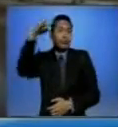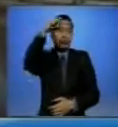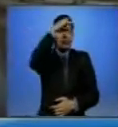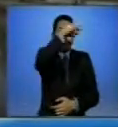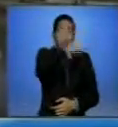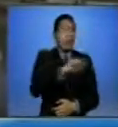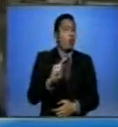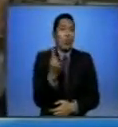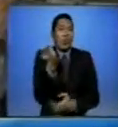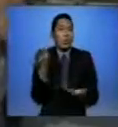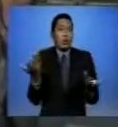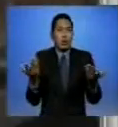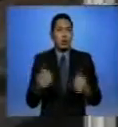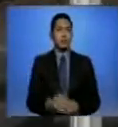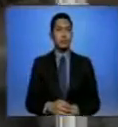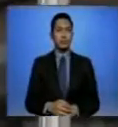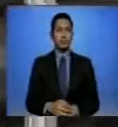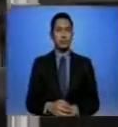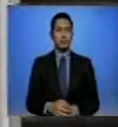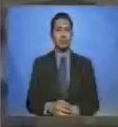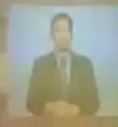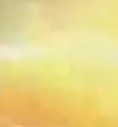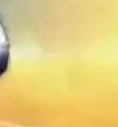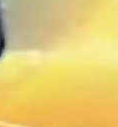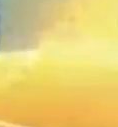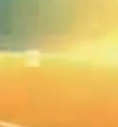forma fluvial y aérea y